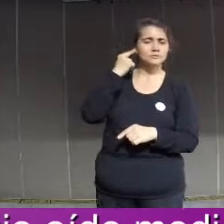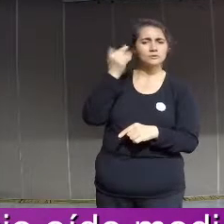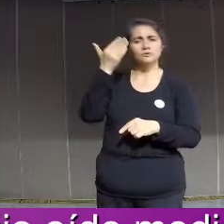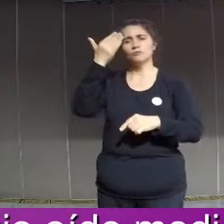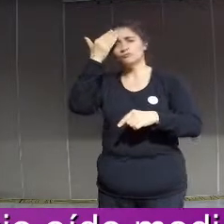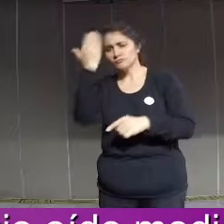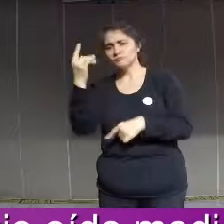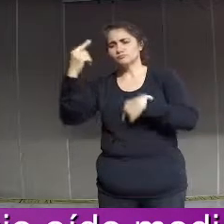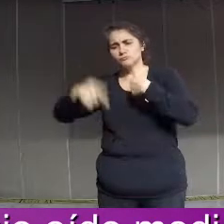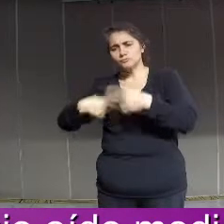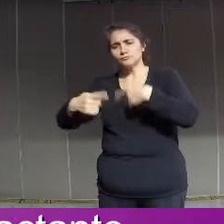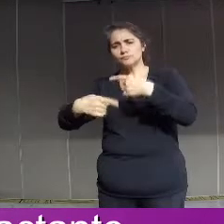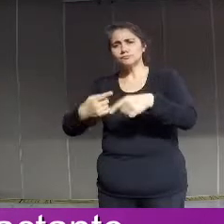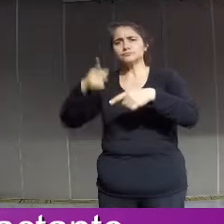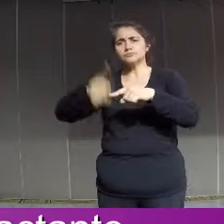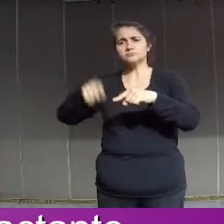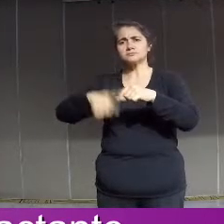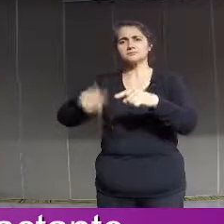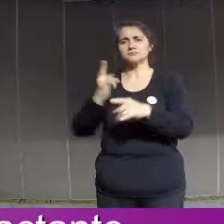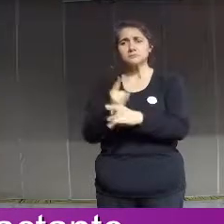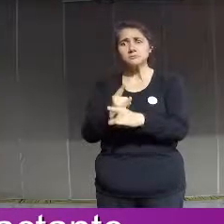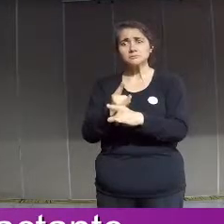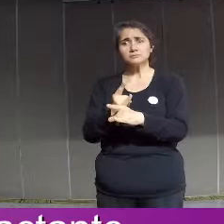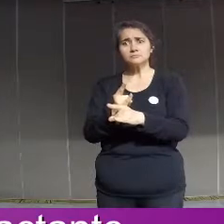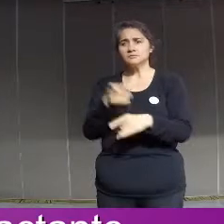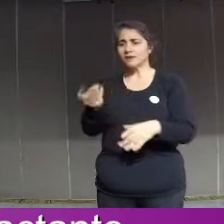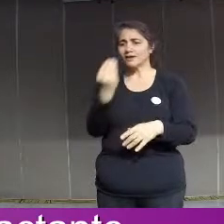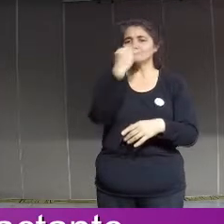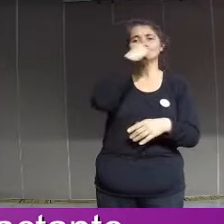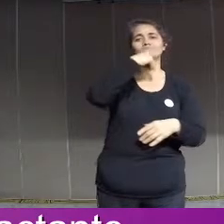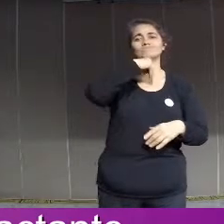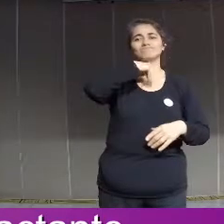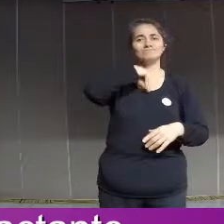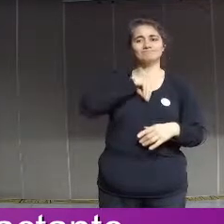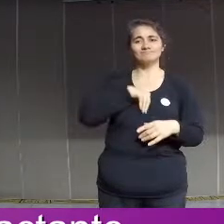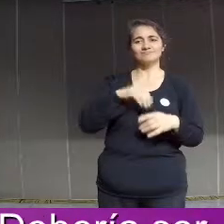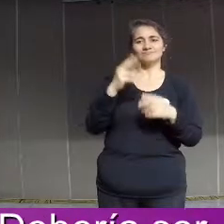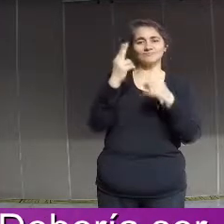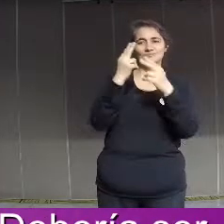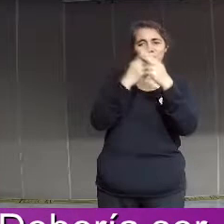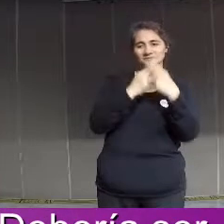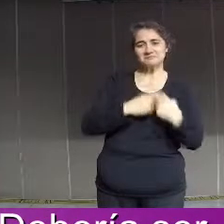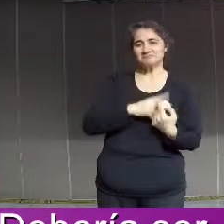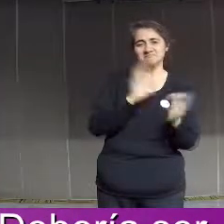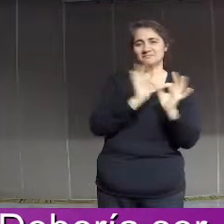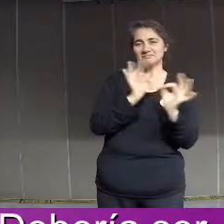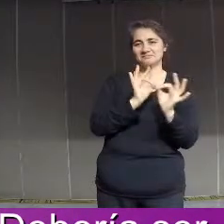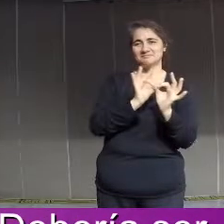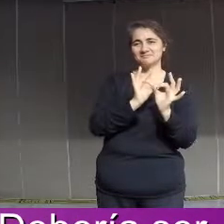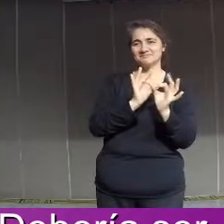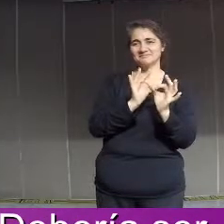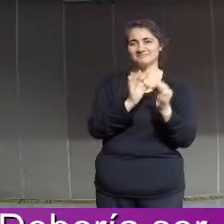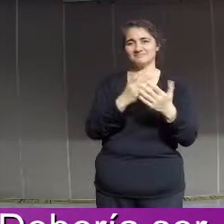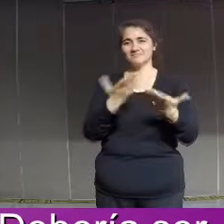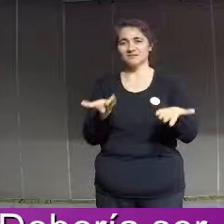no pasa. Son pacientes que tienen una disfagia en el primer o el segundo tiempo. Y otra cosa, no siempre es